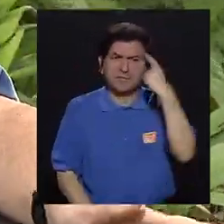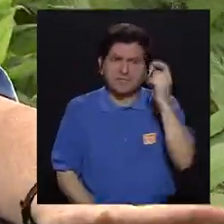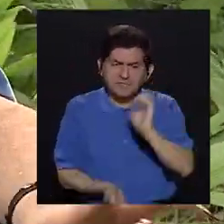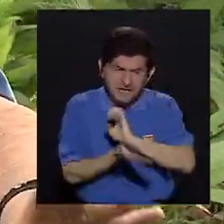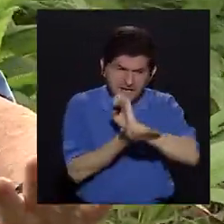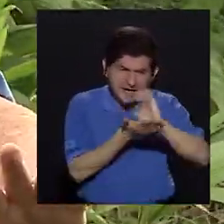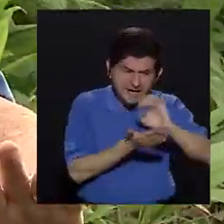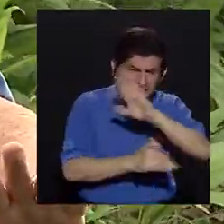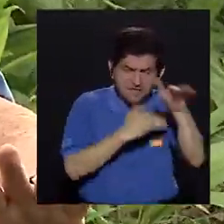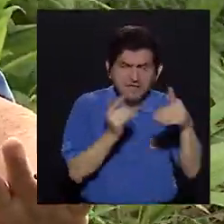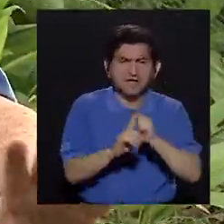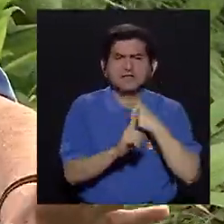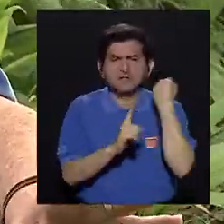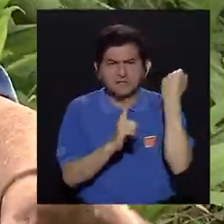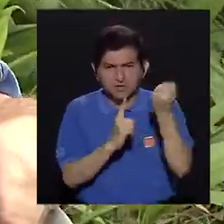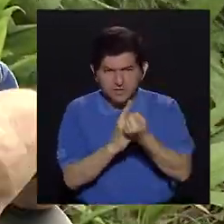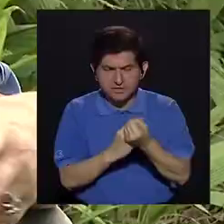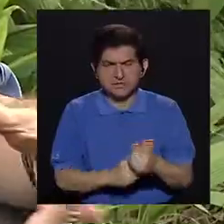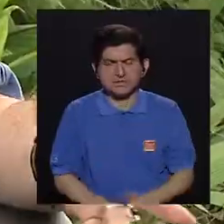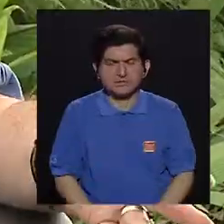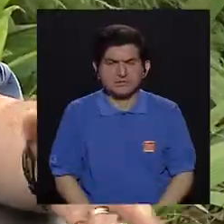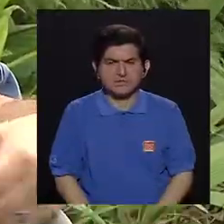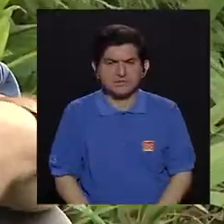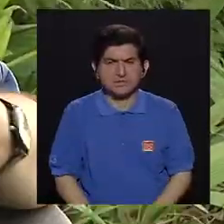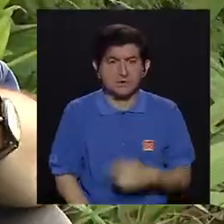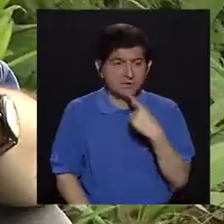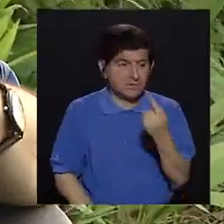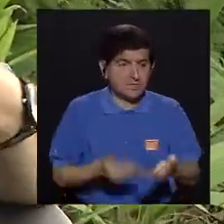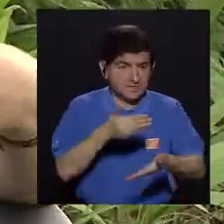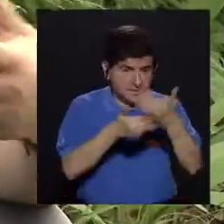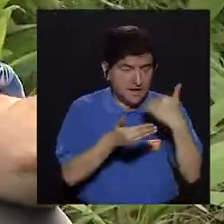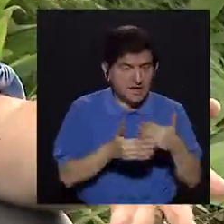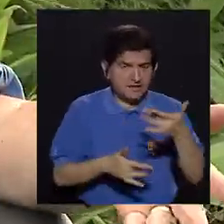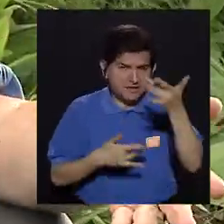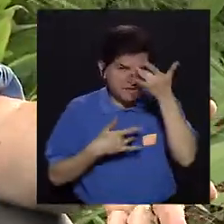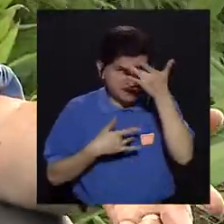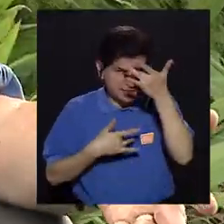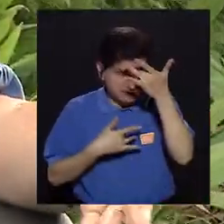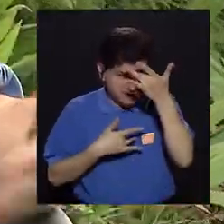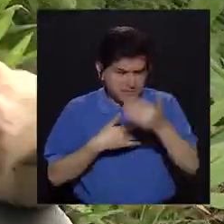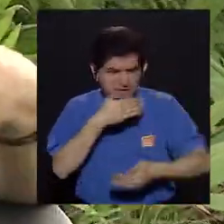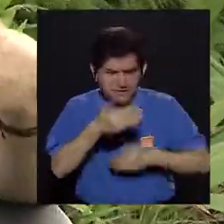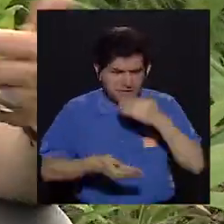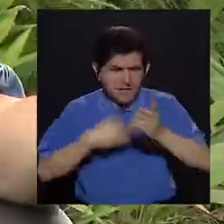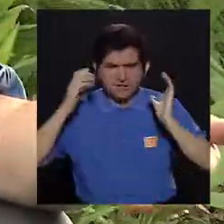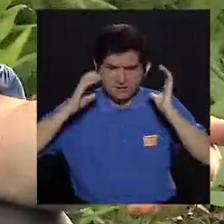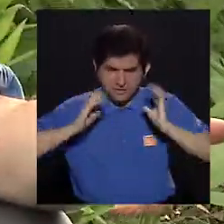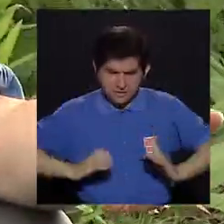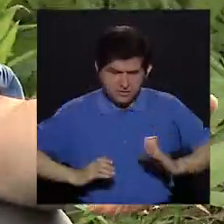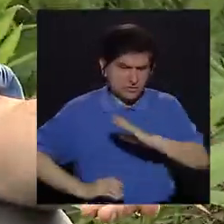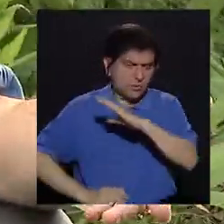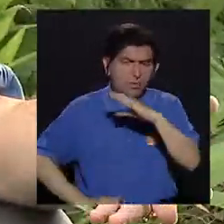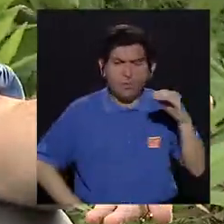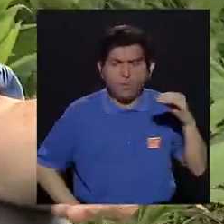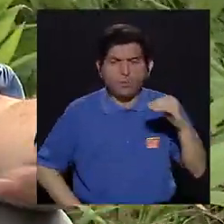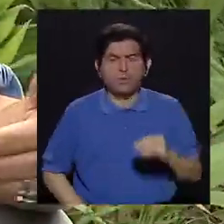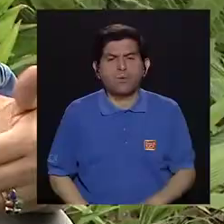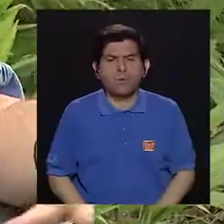prevenir todas esas cuestiones, doctor, las enfermedades metabólicas, las